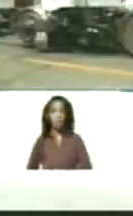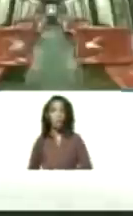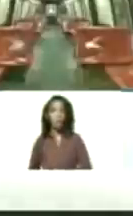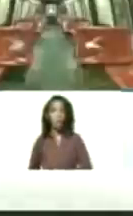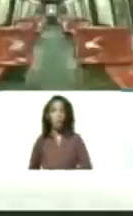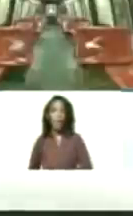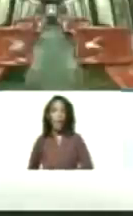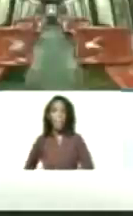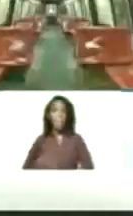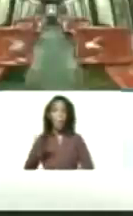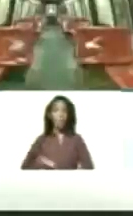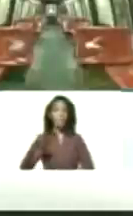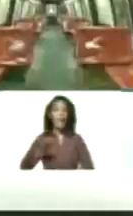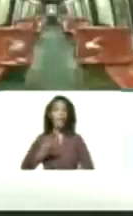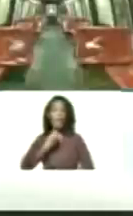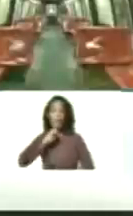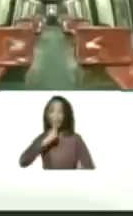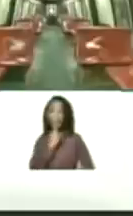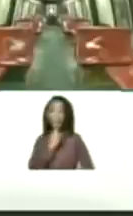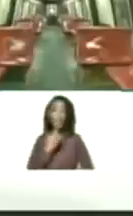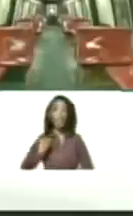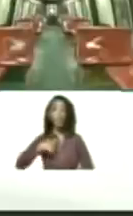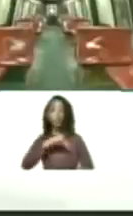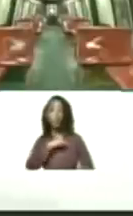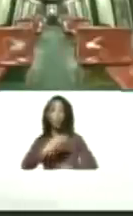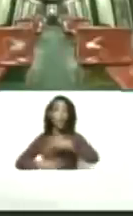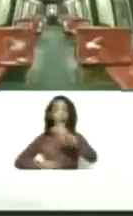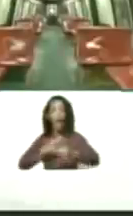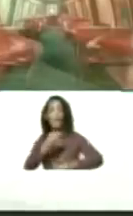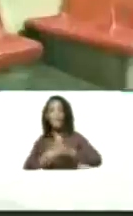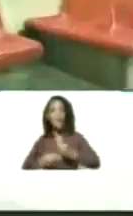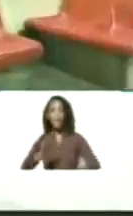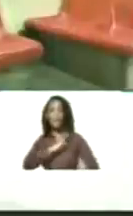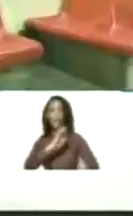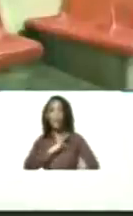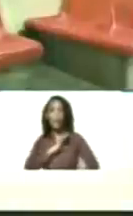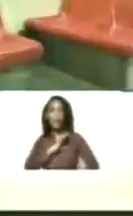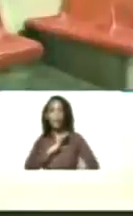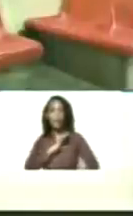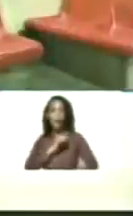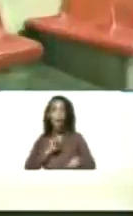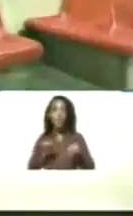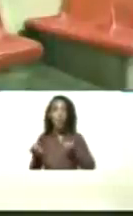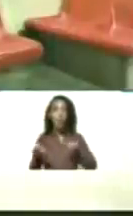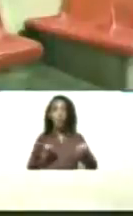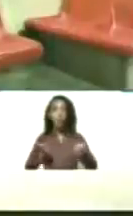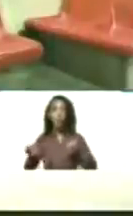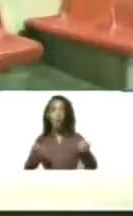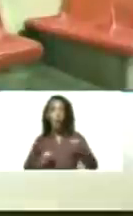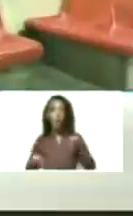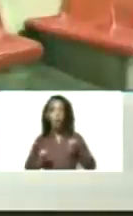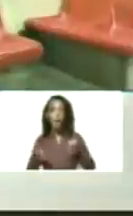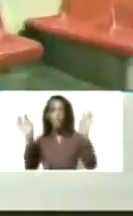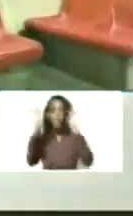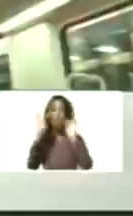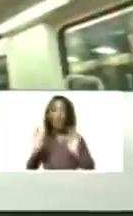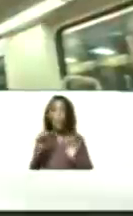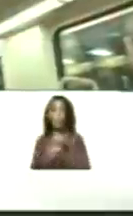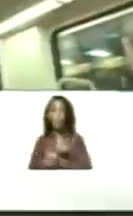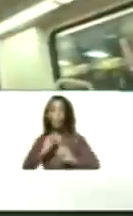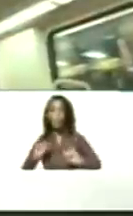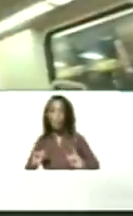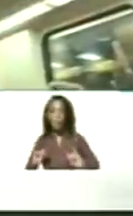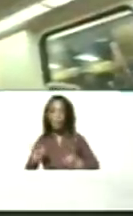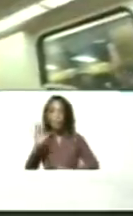clave para nosotros tener las riendas de manera independiente y de